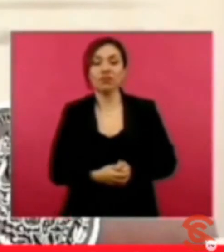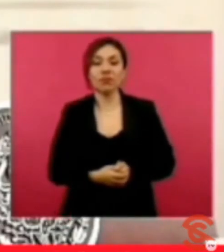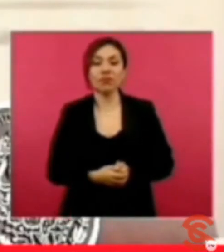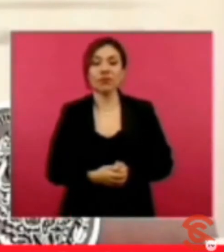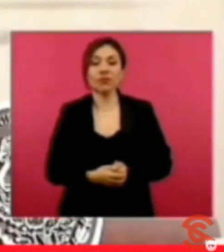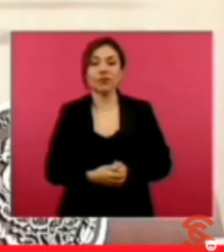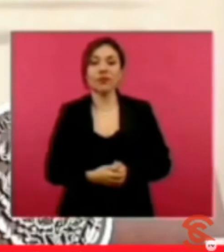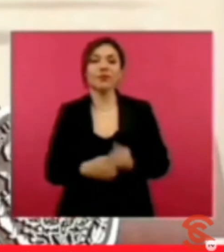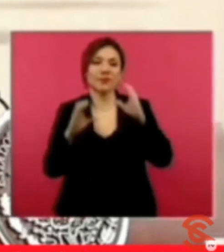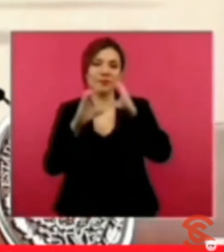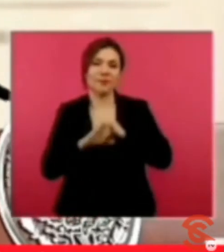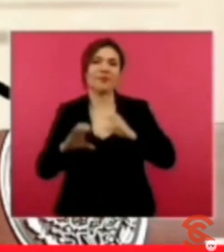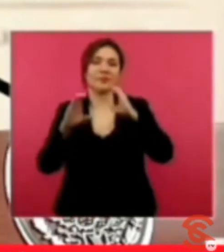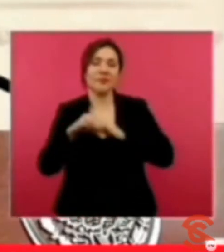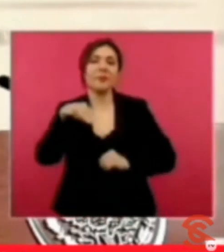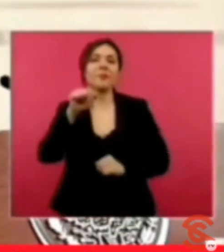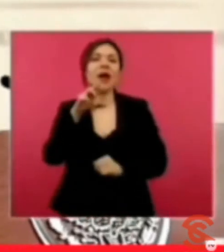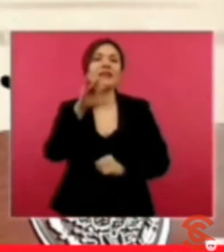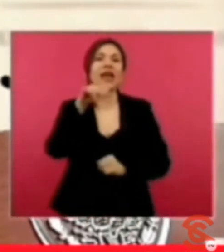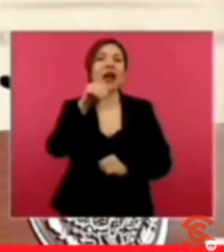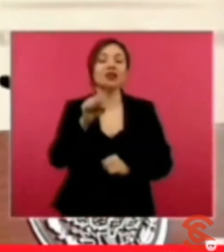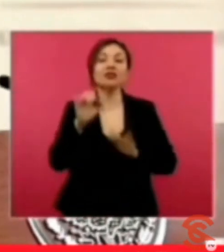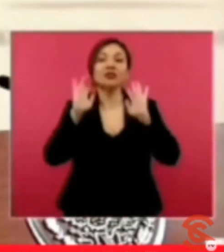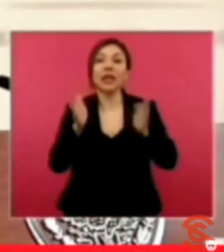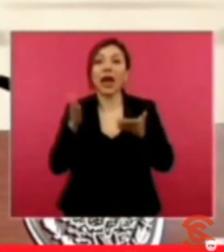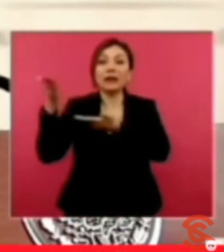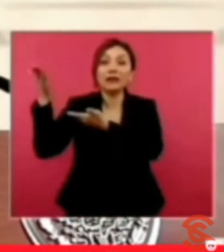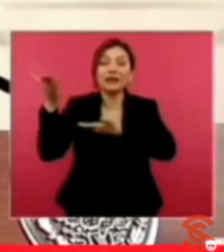Los marcianos llegaron ya